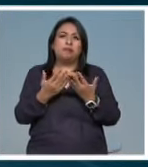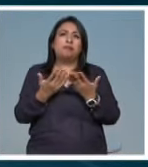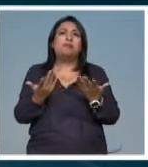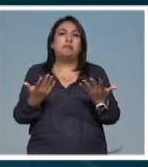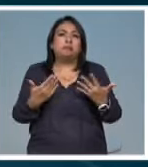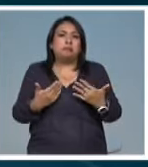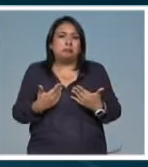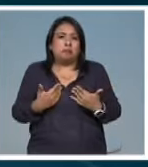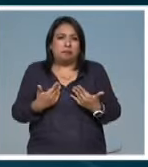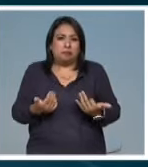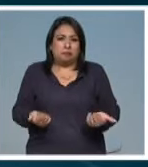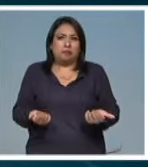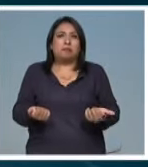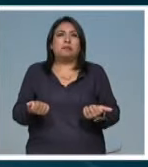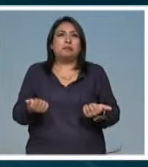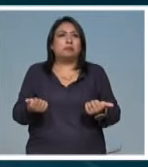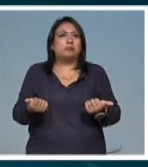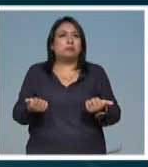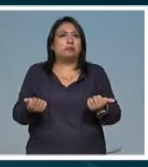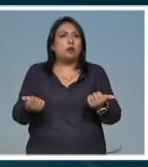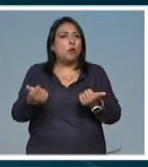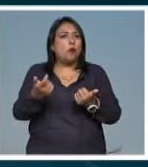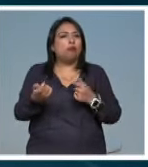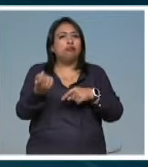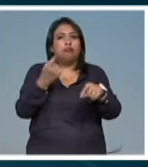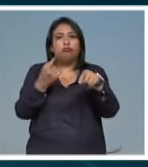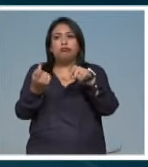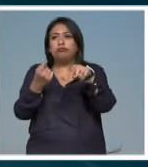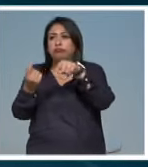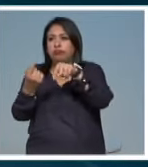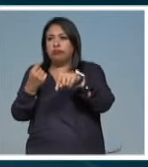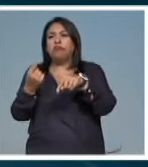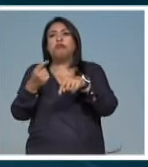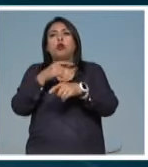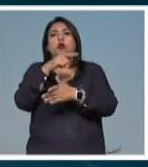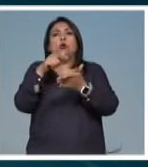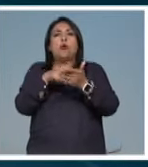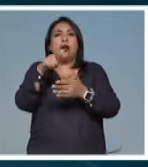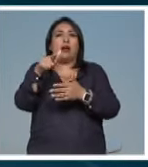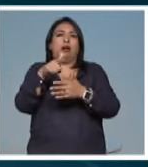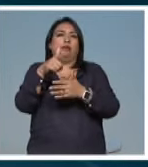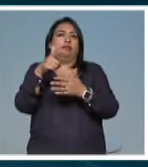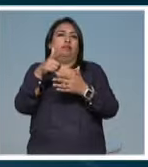de entenderse los unos y los otros cuando venían de un territorio